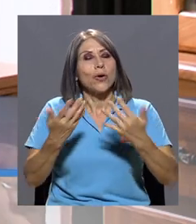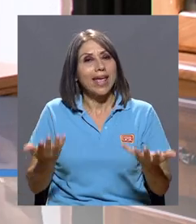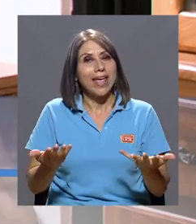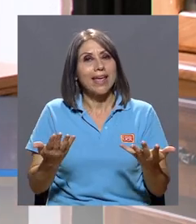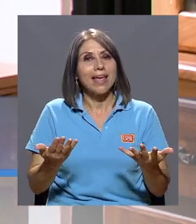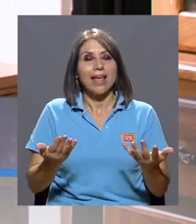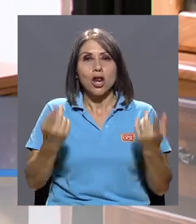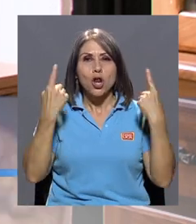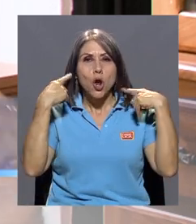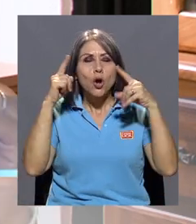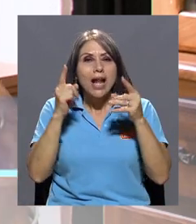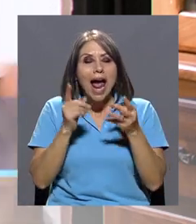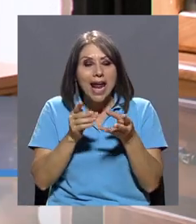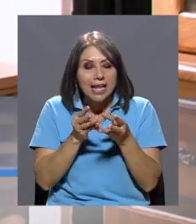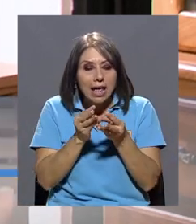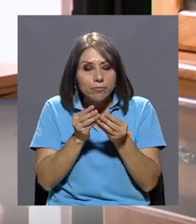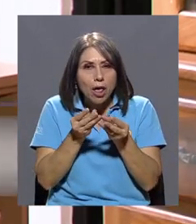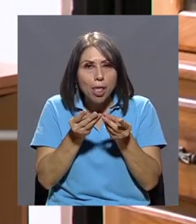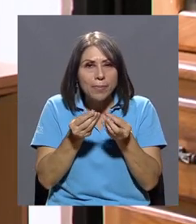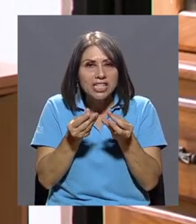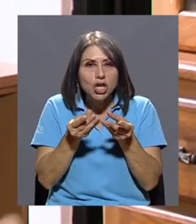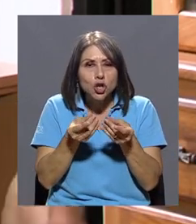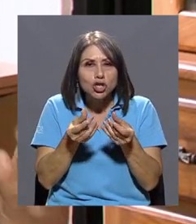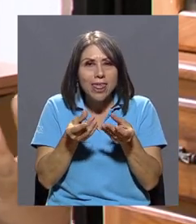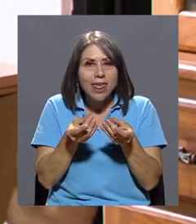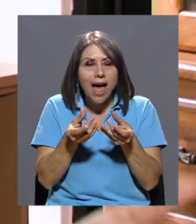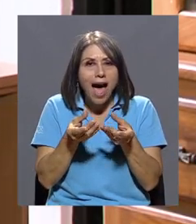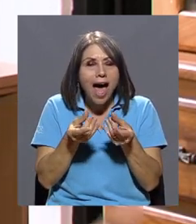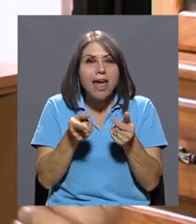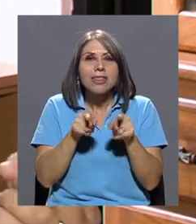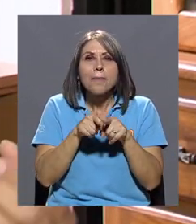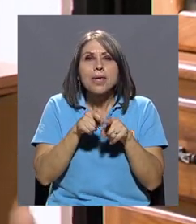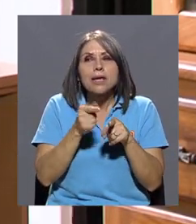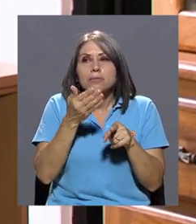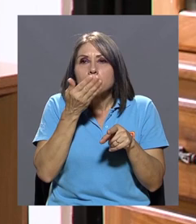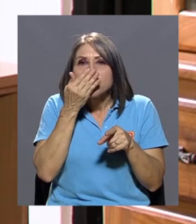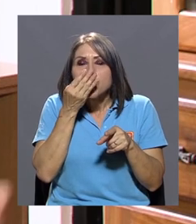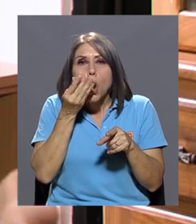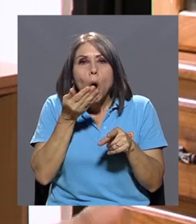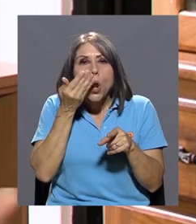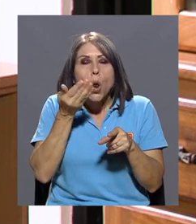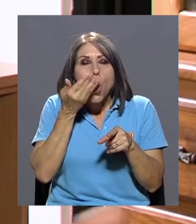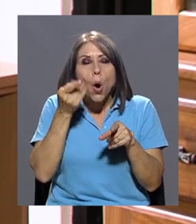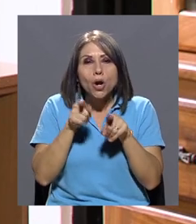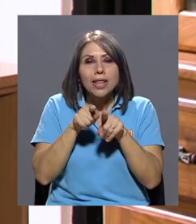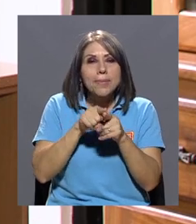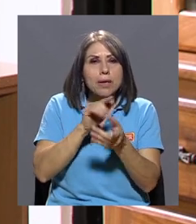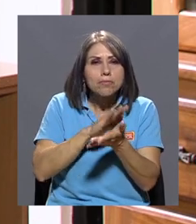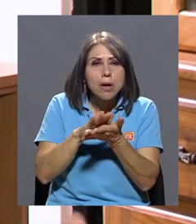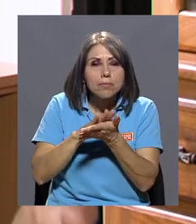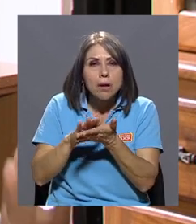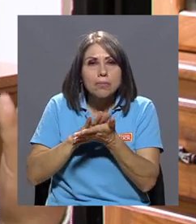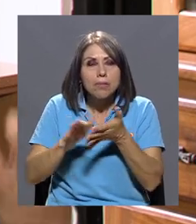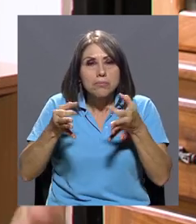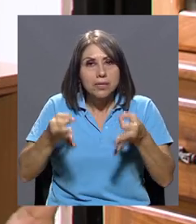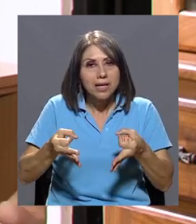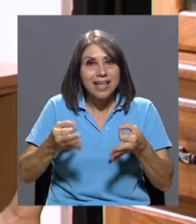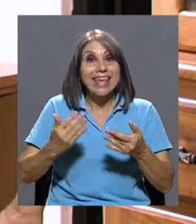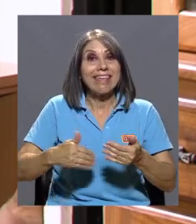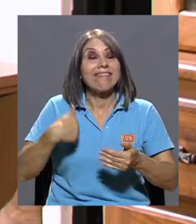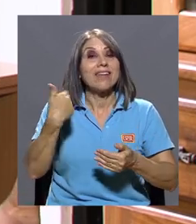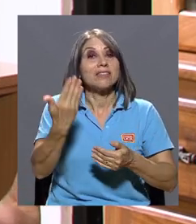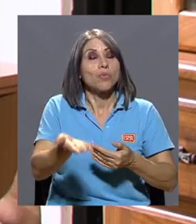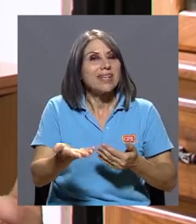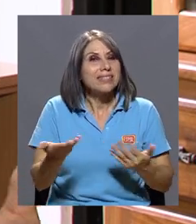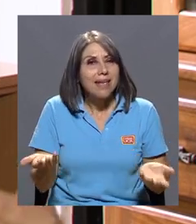lograr llegar a la viscosidad, a las características deseadas, tanto de olor como de desinfección de cada uno de los productos. Y después